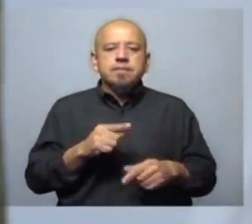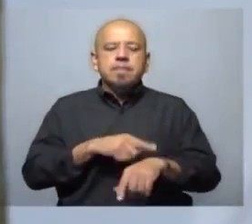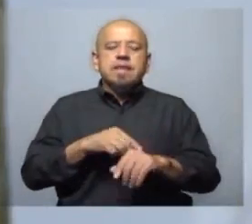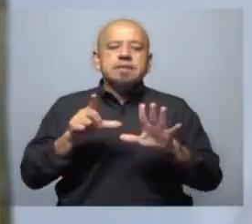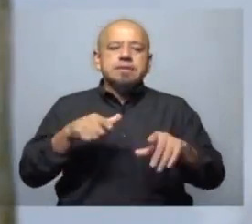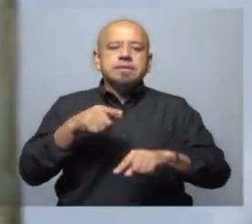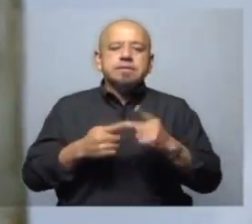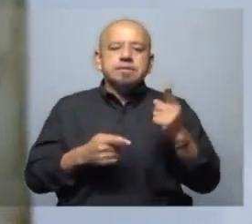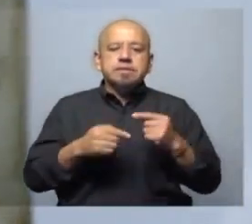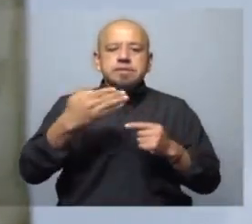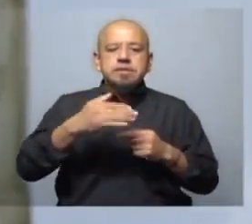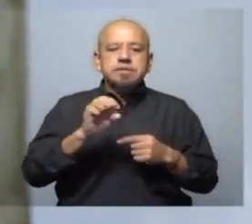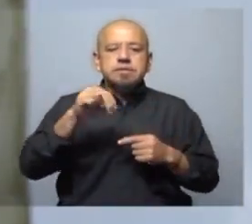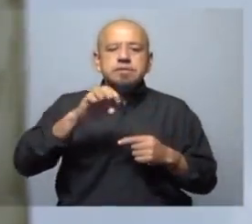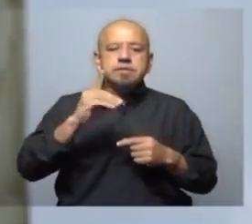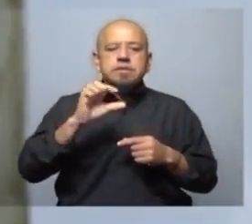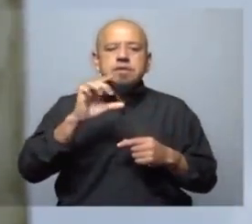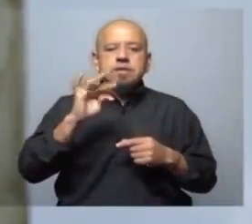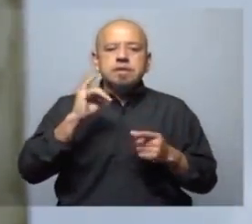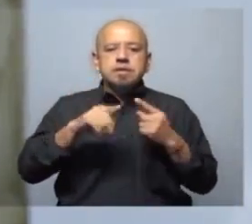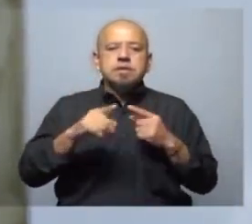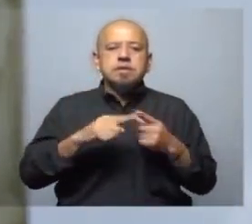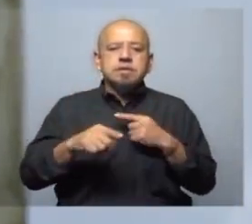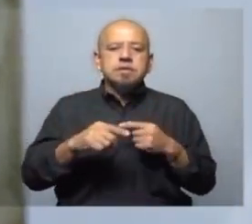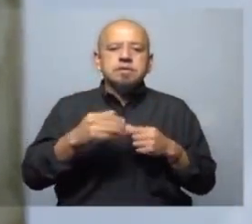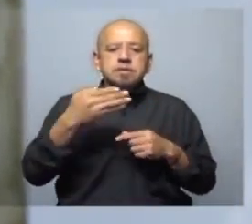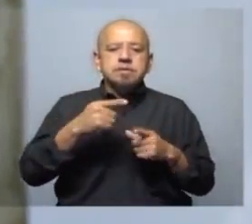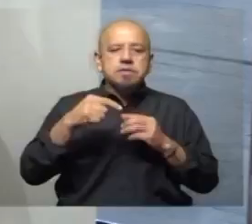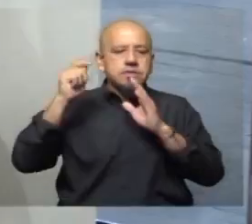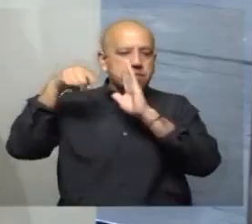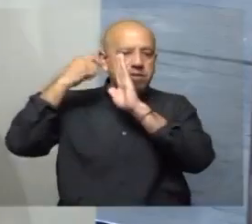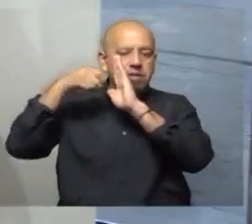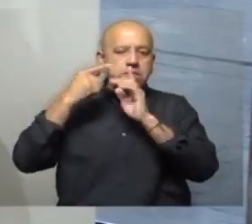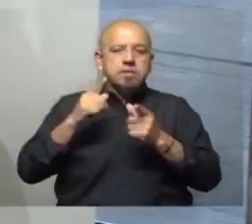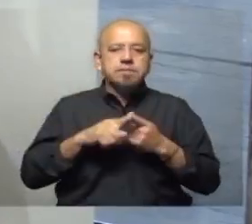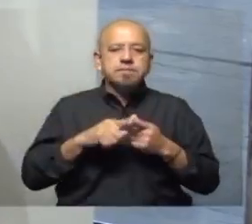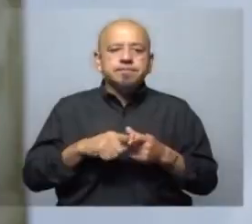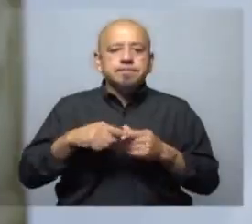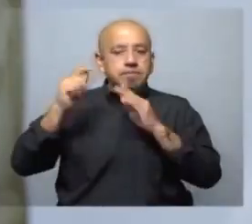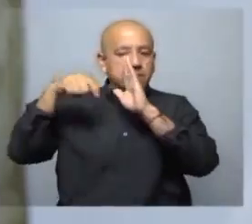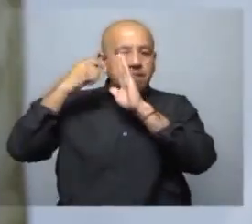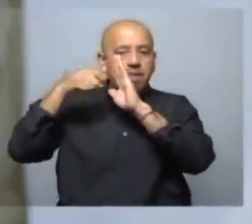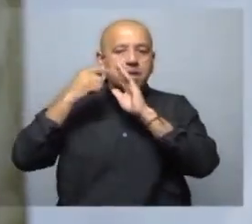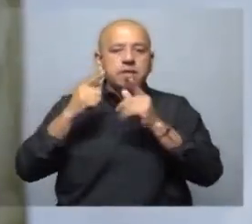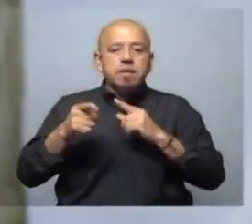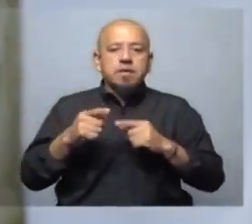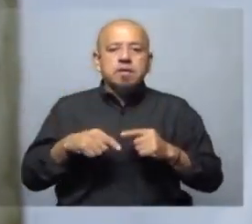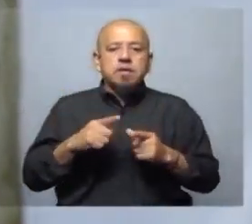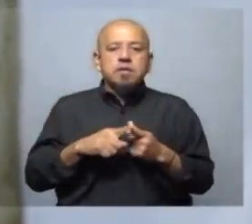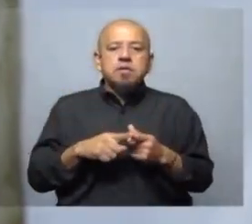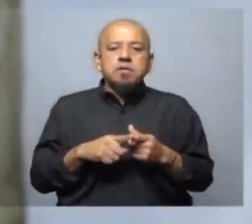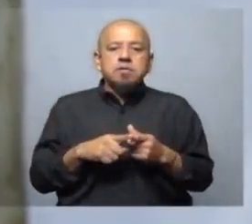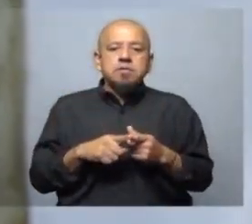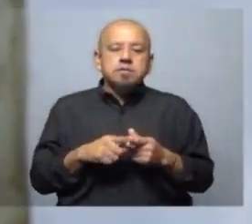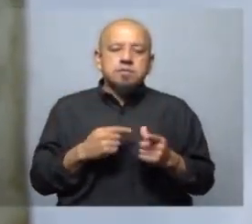las 19:30 Benedetti 60 años con luz una biografía en película un documental hermoso de Andrés Varela